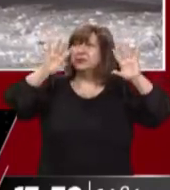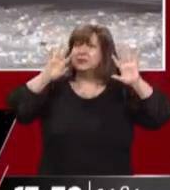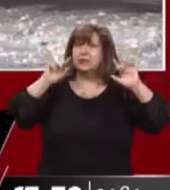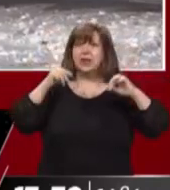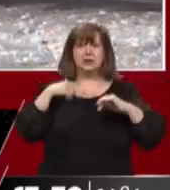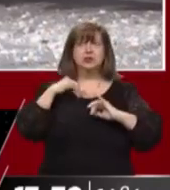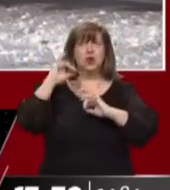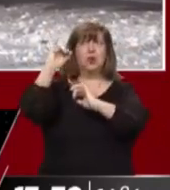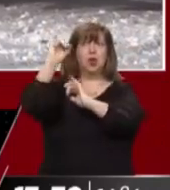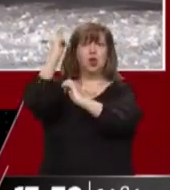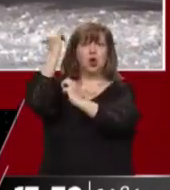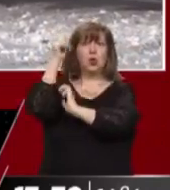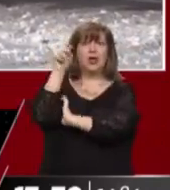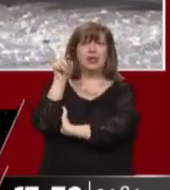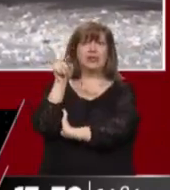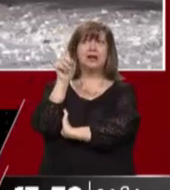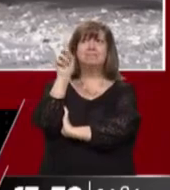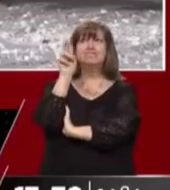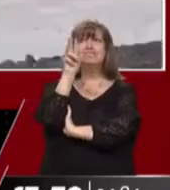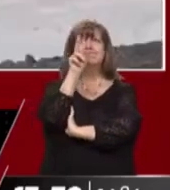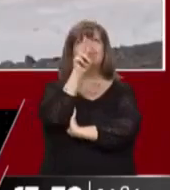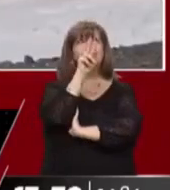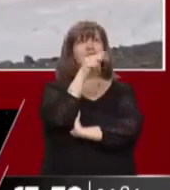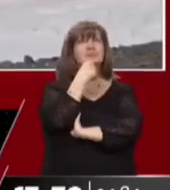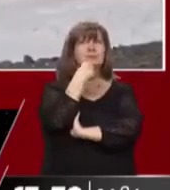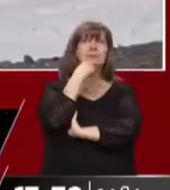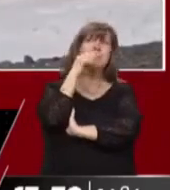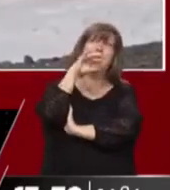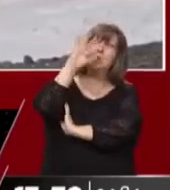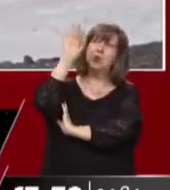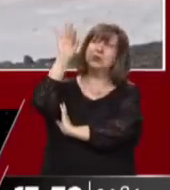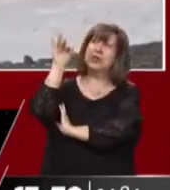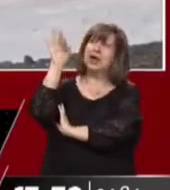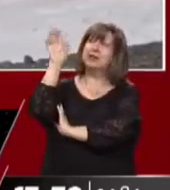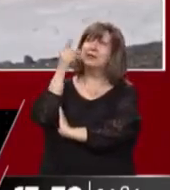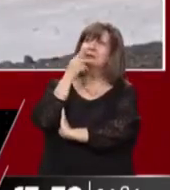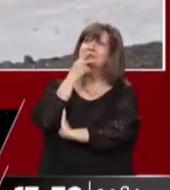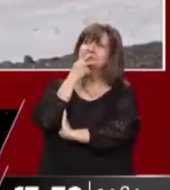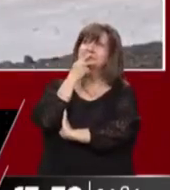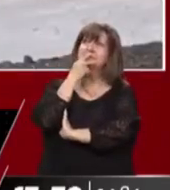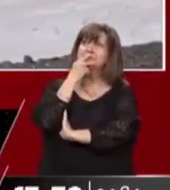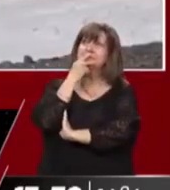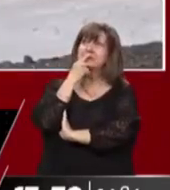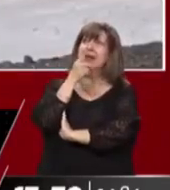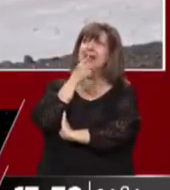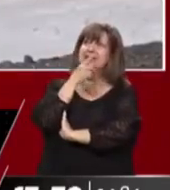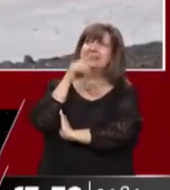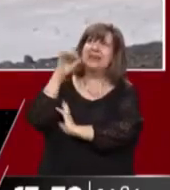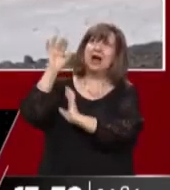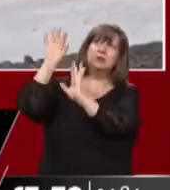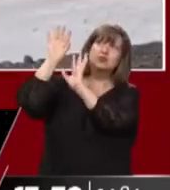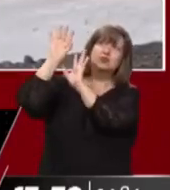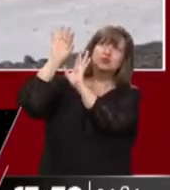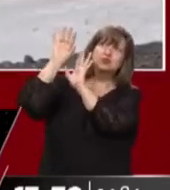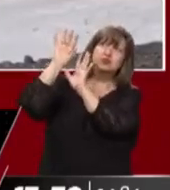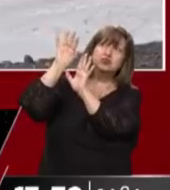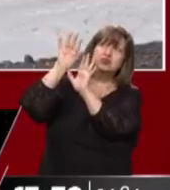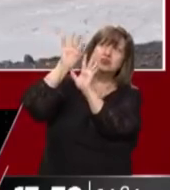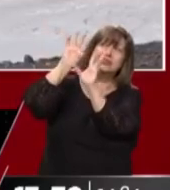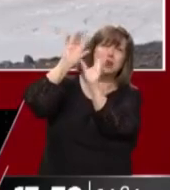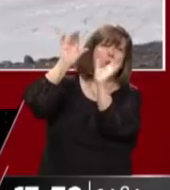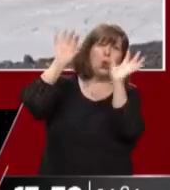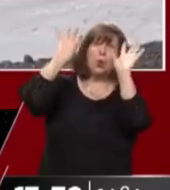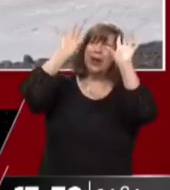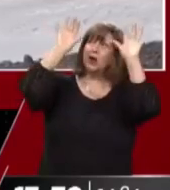estamos viendo desde este lugar. Miramos hacia la montaña y vemos que está prácticamente cubriéndose